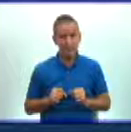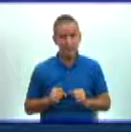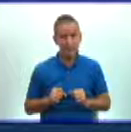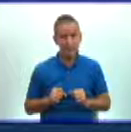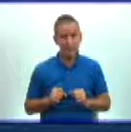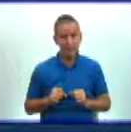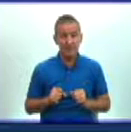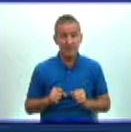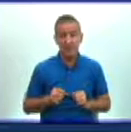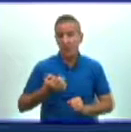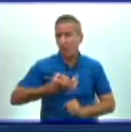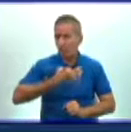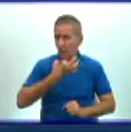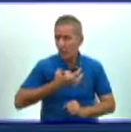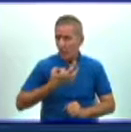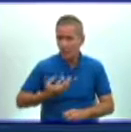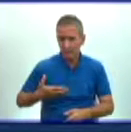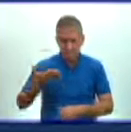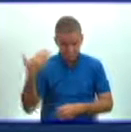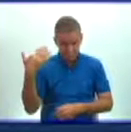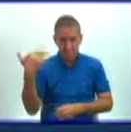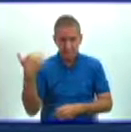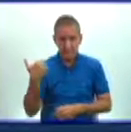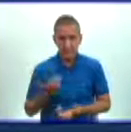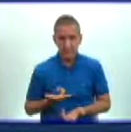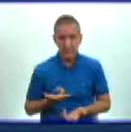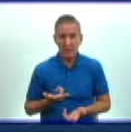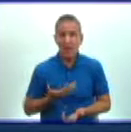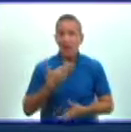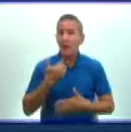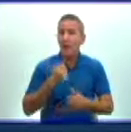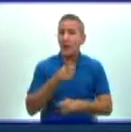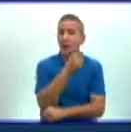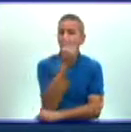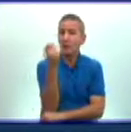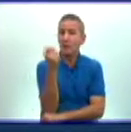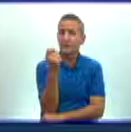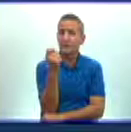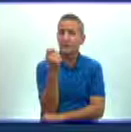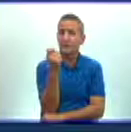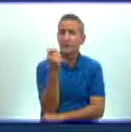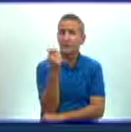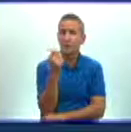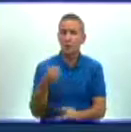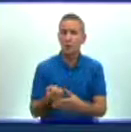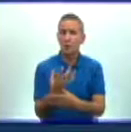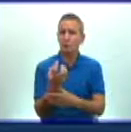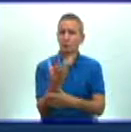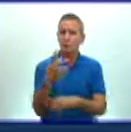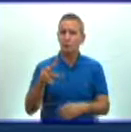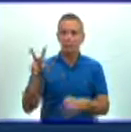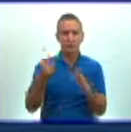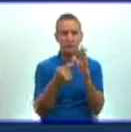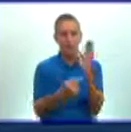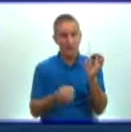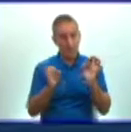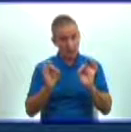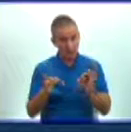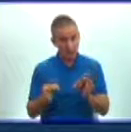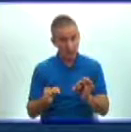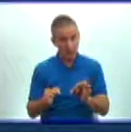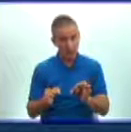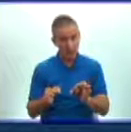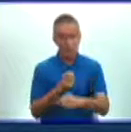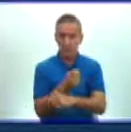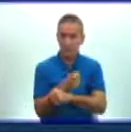les había explicado anteriormente. El buen maestro es un surtidor de virtudes. El verdadero